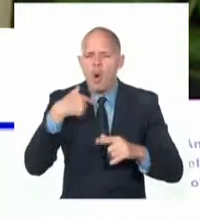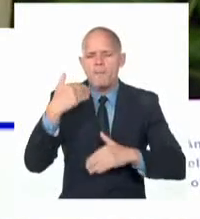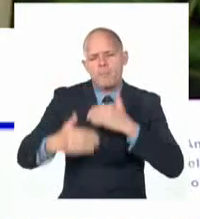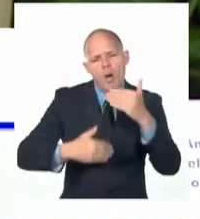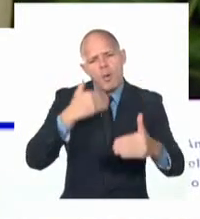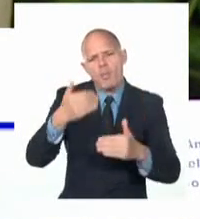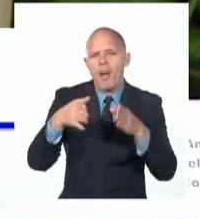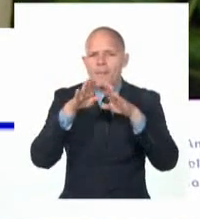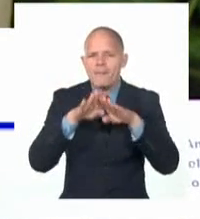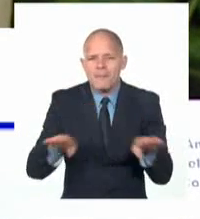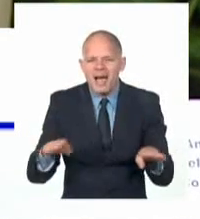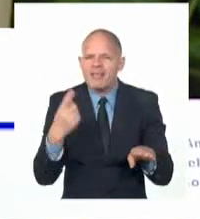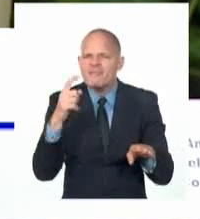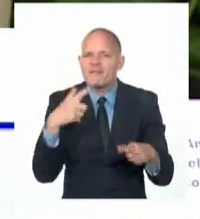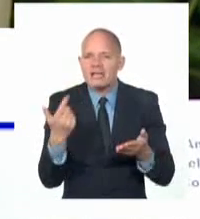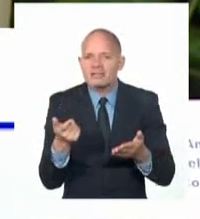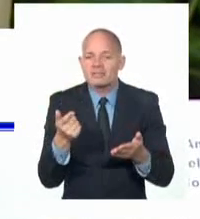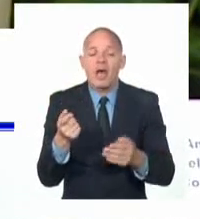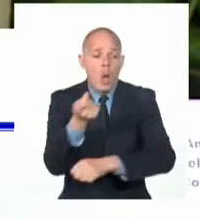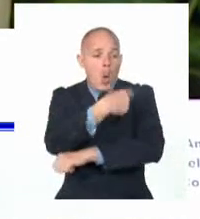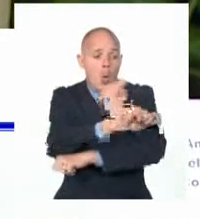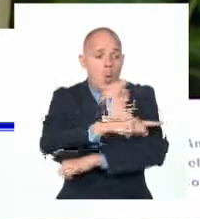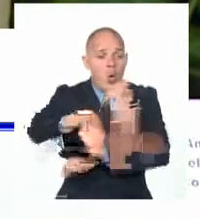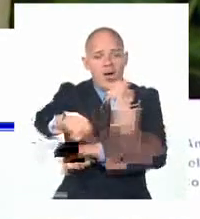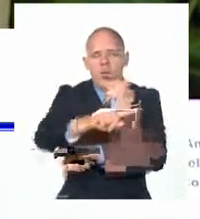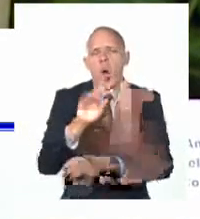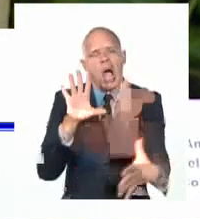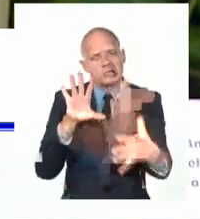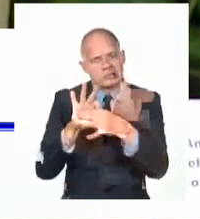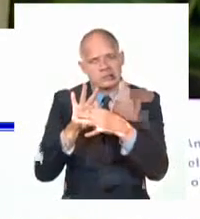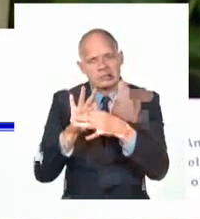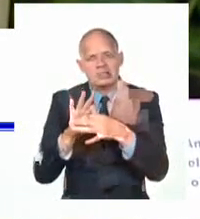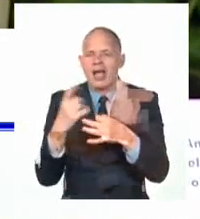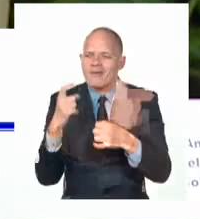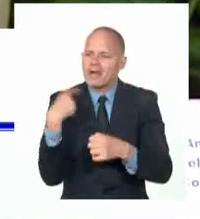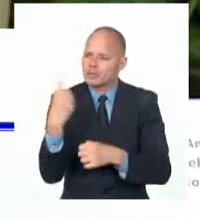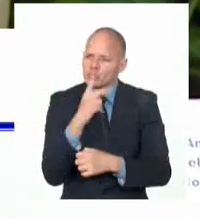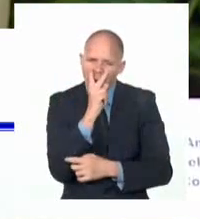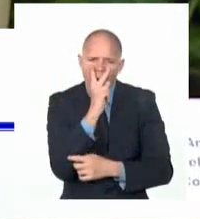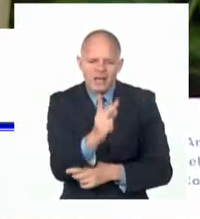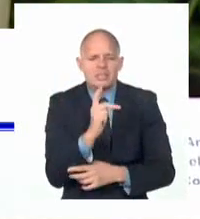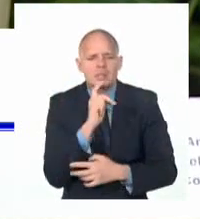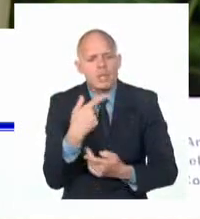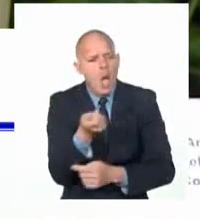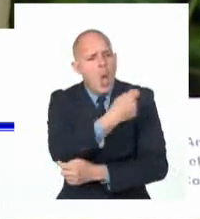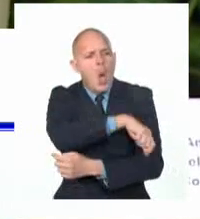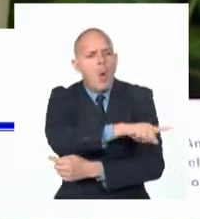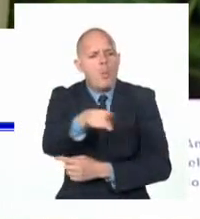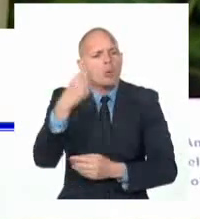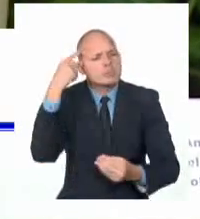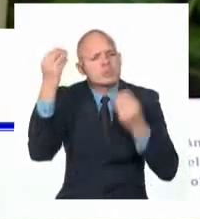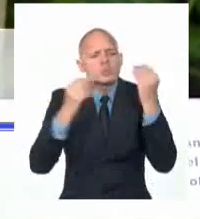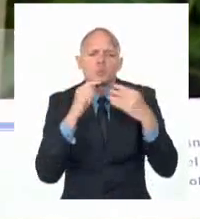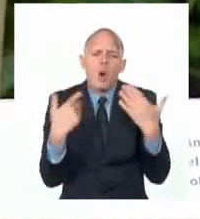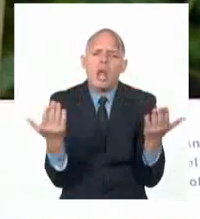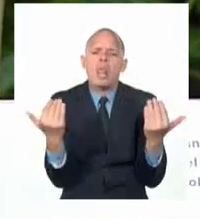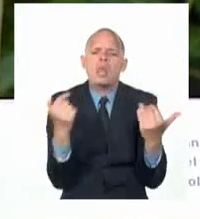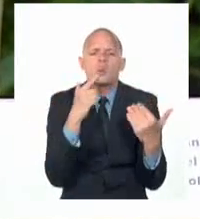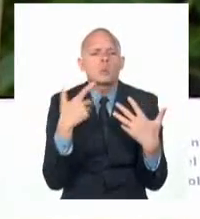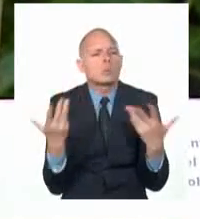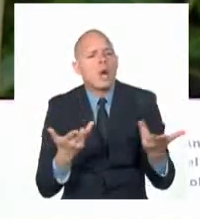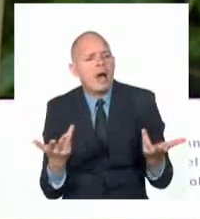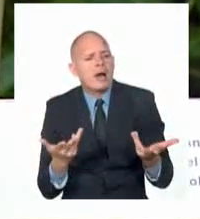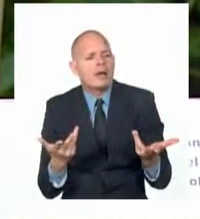sociedad, que se le escuche, que iniciemos un